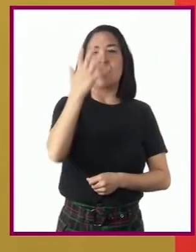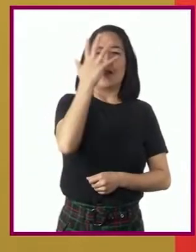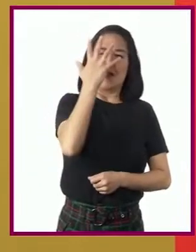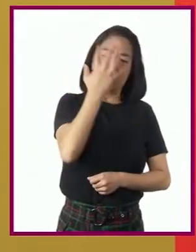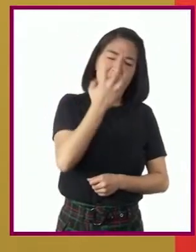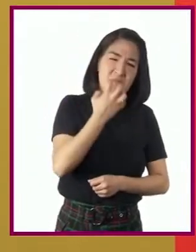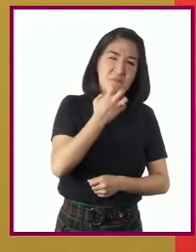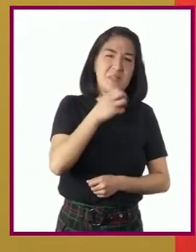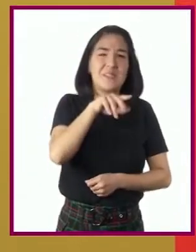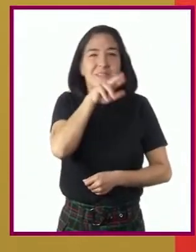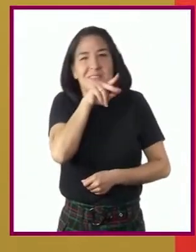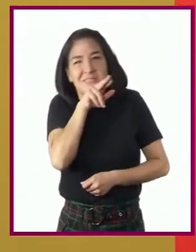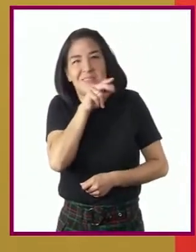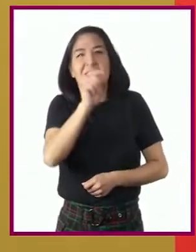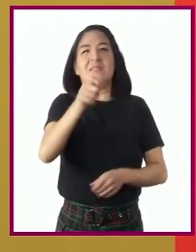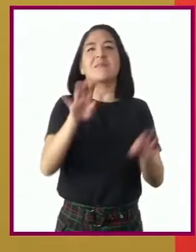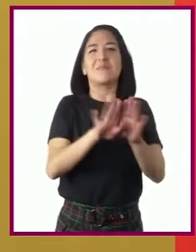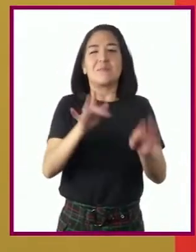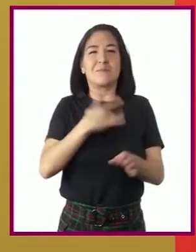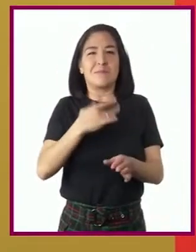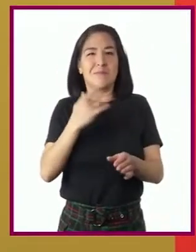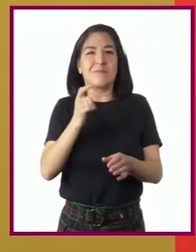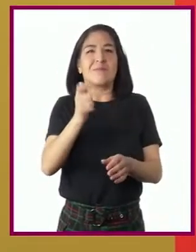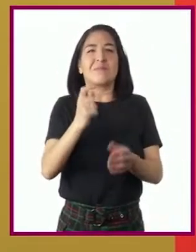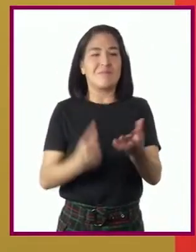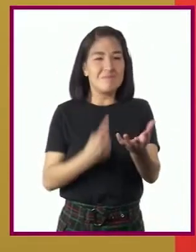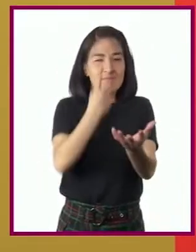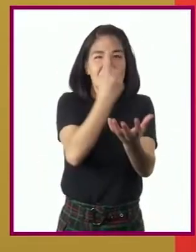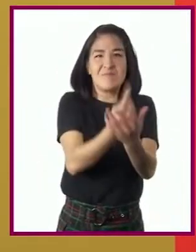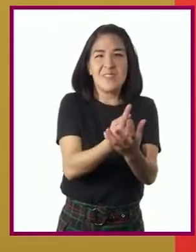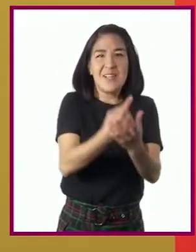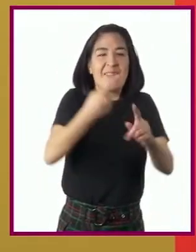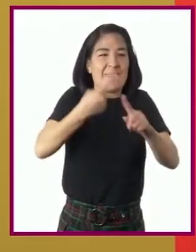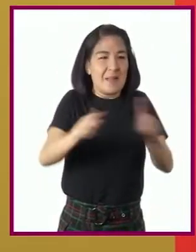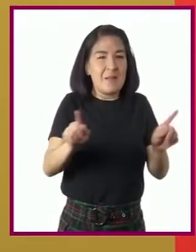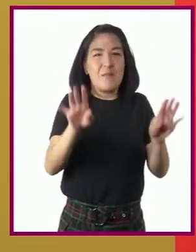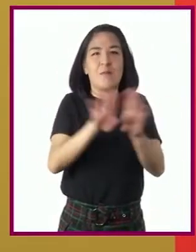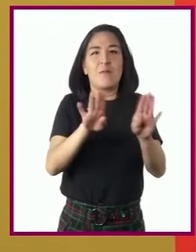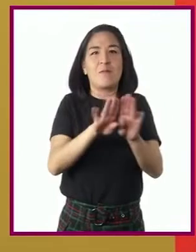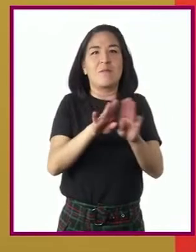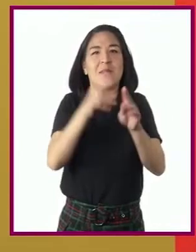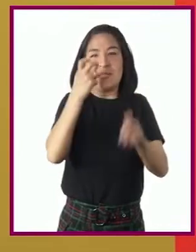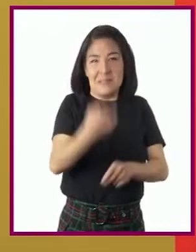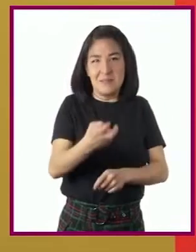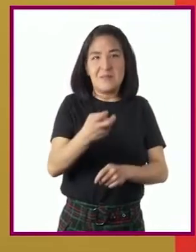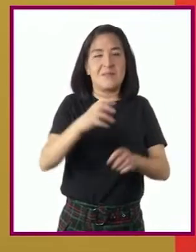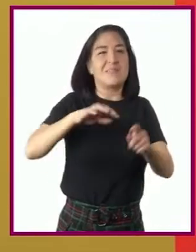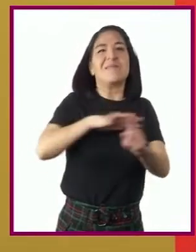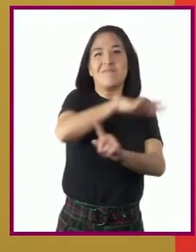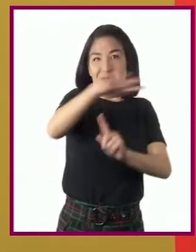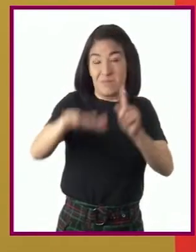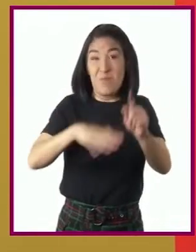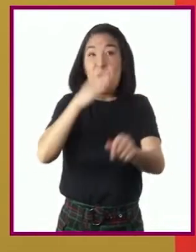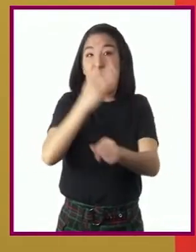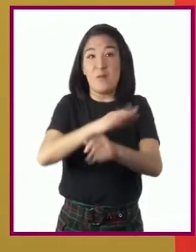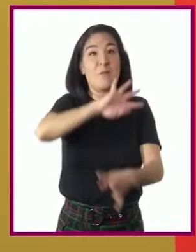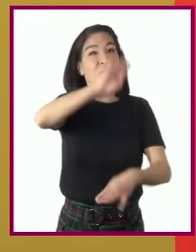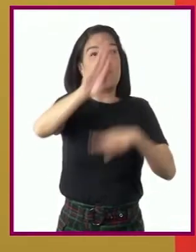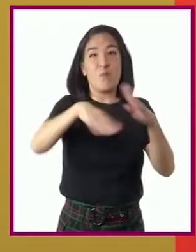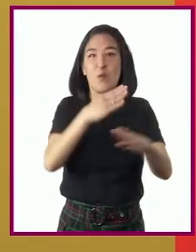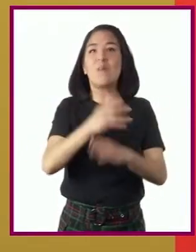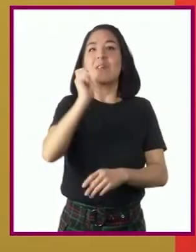respuestas válidas y adaptativas ante un contexto de contingencia sanitaria como el que estamos viviendo.